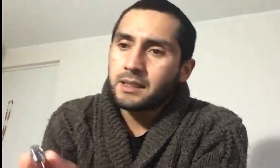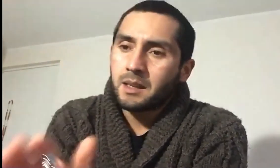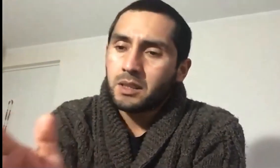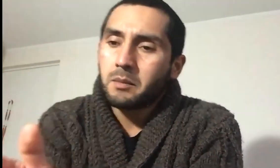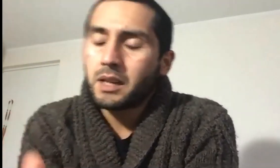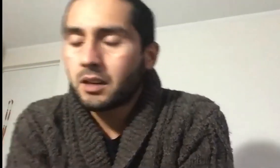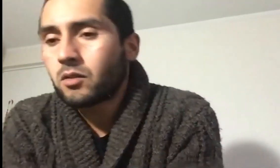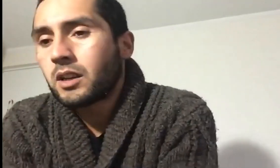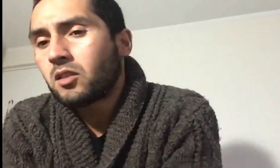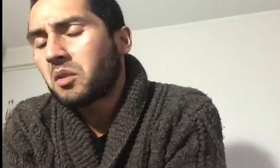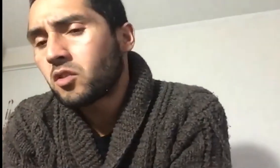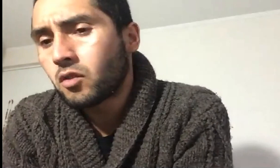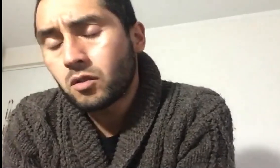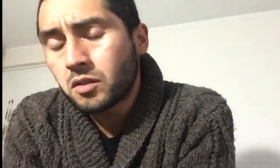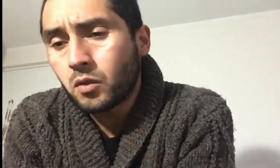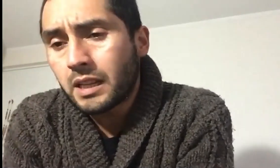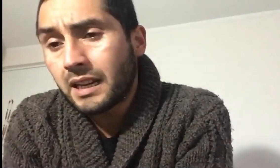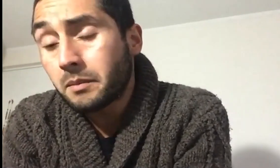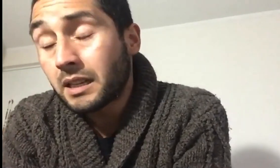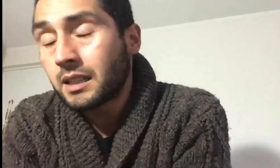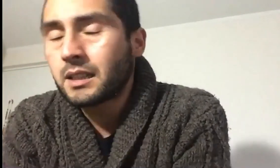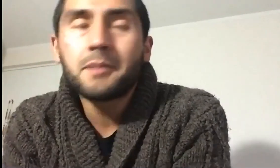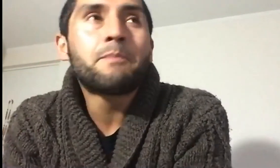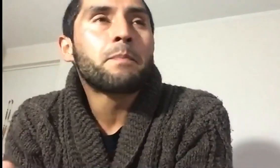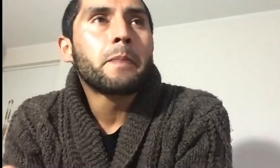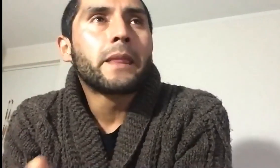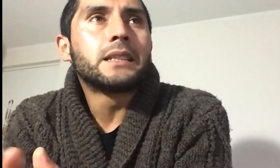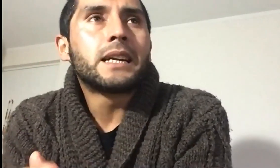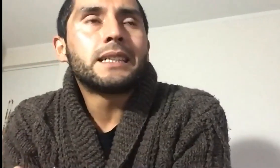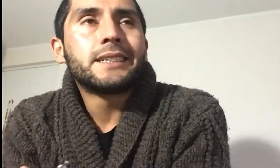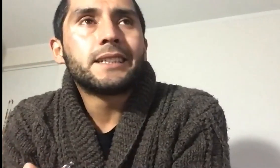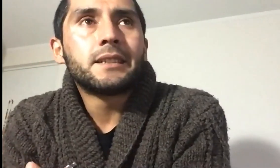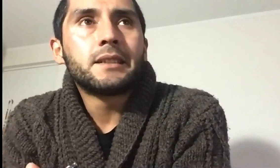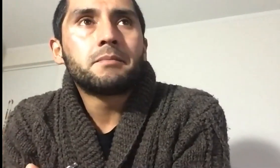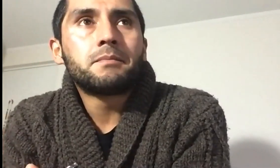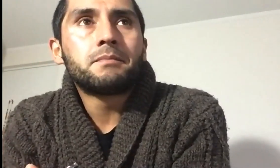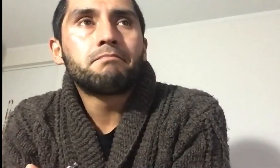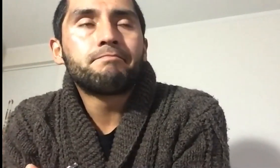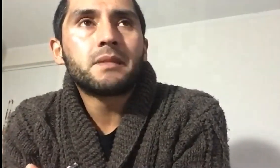es que alcanzamos a terminar todo esto, pero yo creo que con seguridad la semana siguiente, ¿ya?